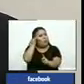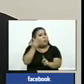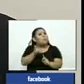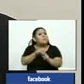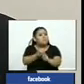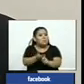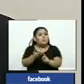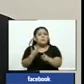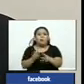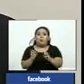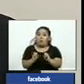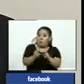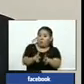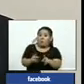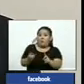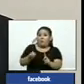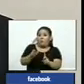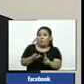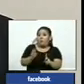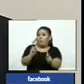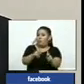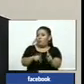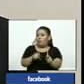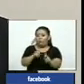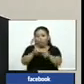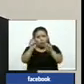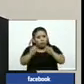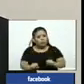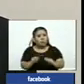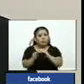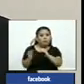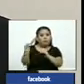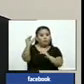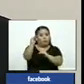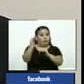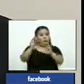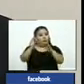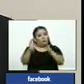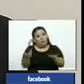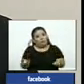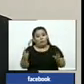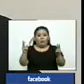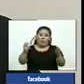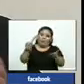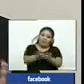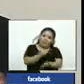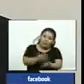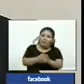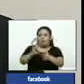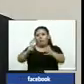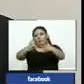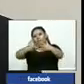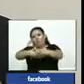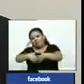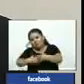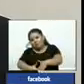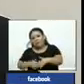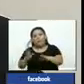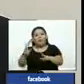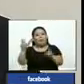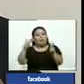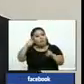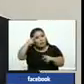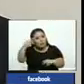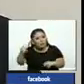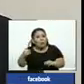han tenido oportunidades para poder lograr una posición en el mundo, ya sea en la parte académica, empresarial, en la